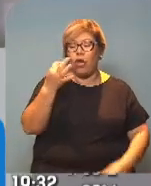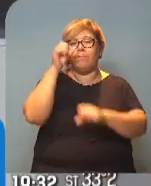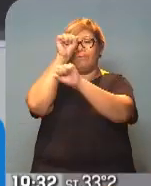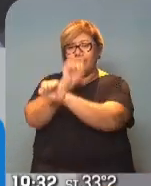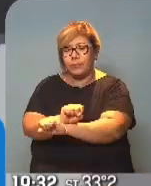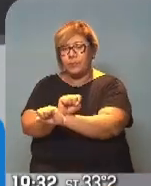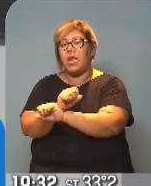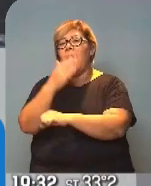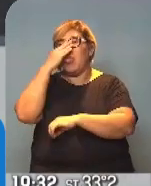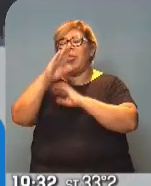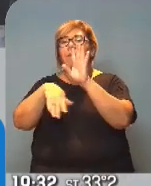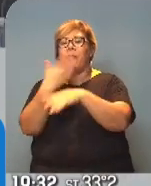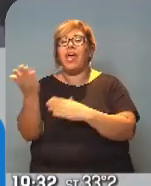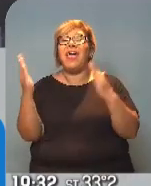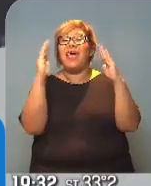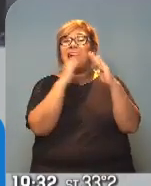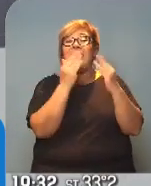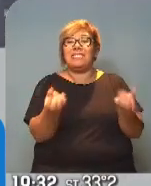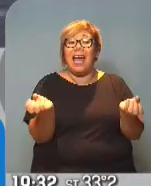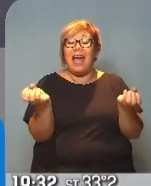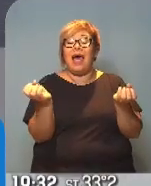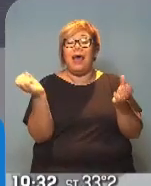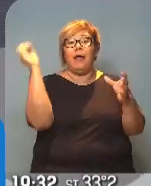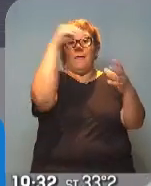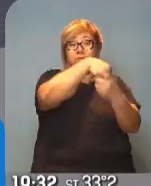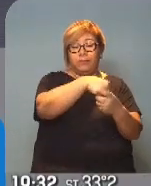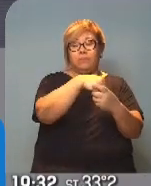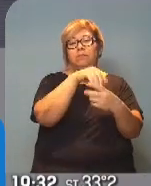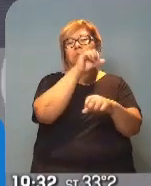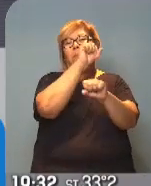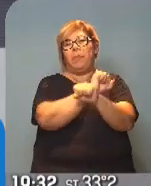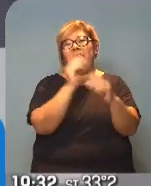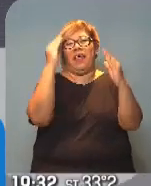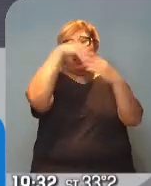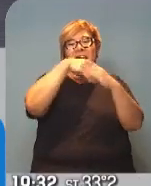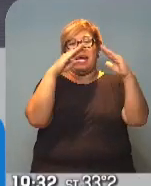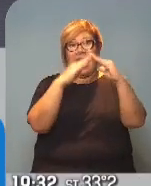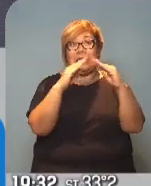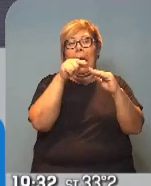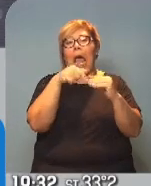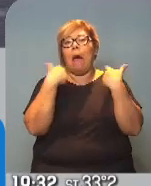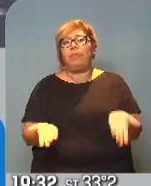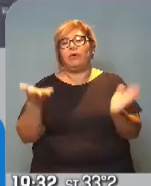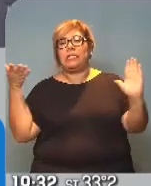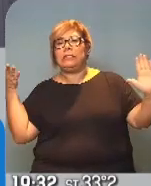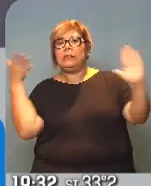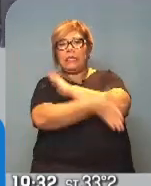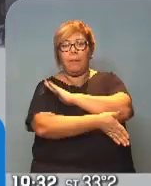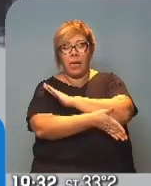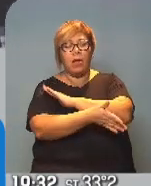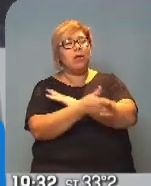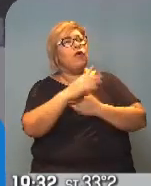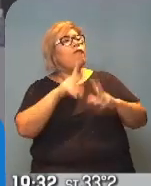por problemas muy graves de salud. ¿Y allí aprovechaste para fugarte esa parte del país? Sí. ¿Pudiste tomar un avión? ¿Cómo viajaste? Crucé hasta la